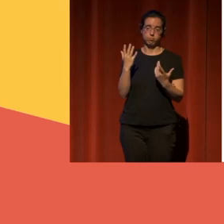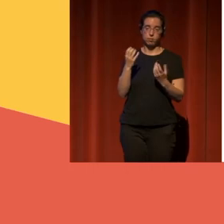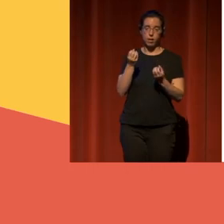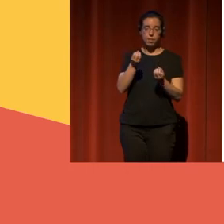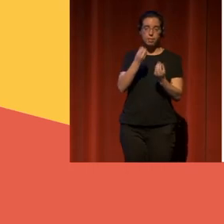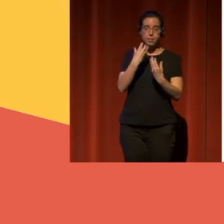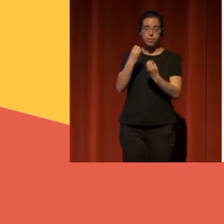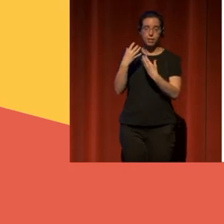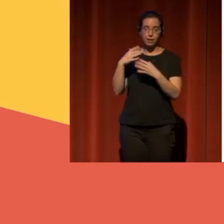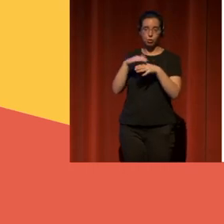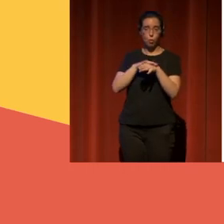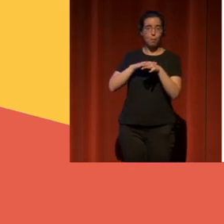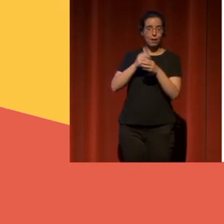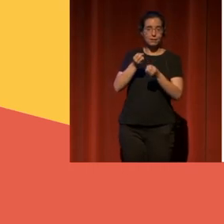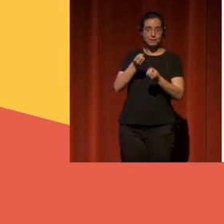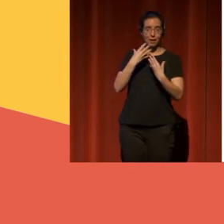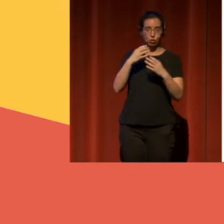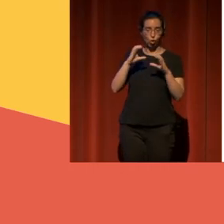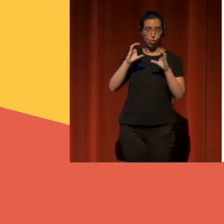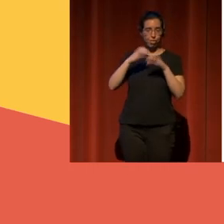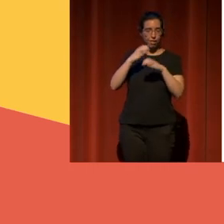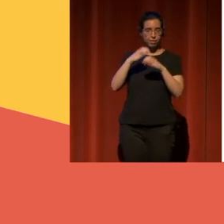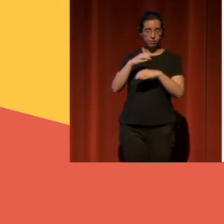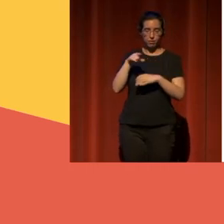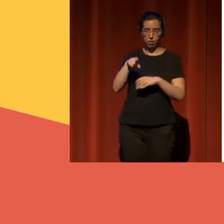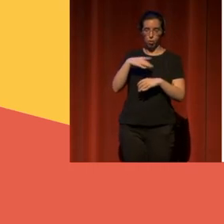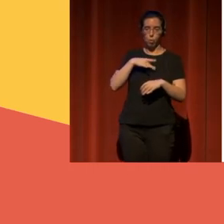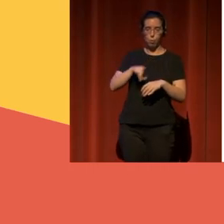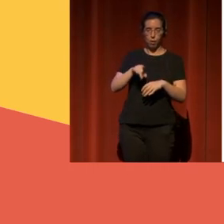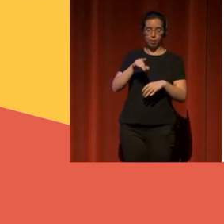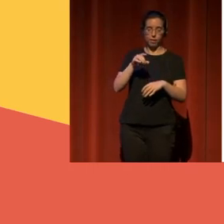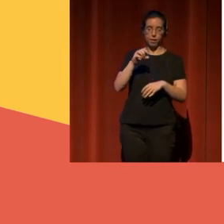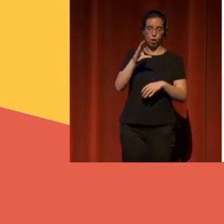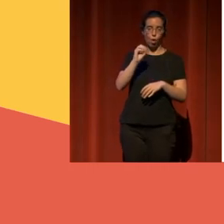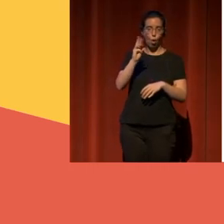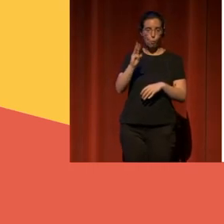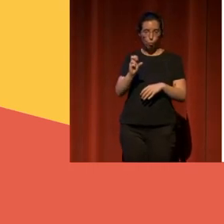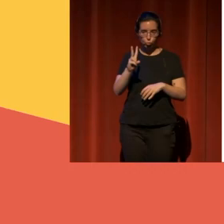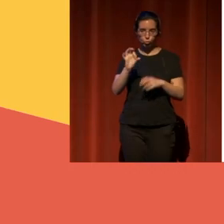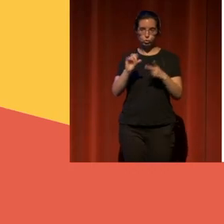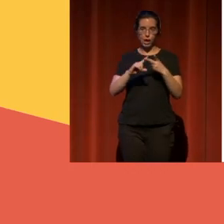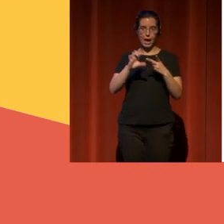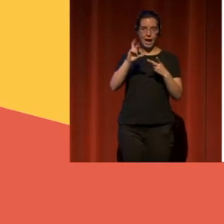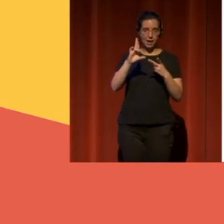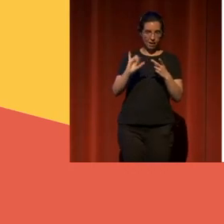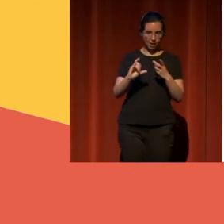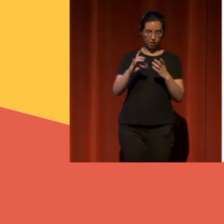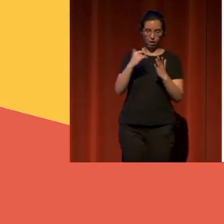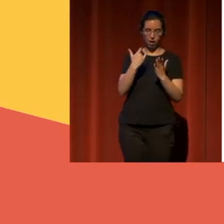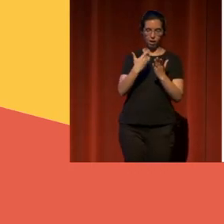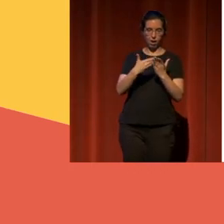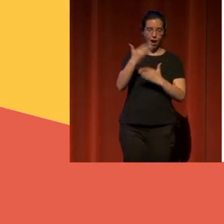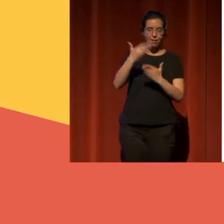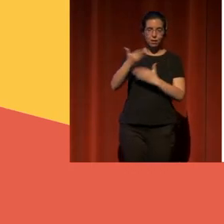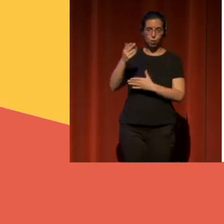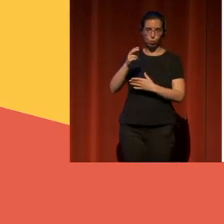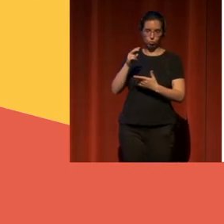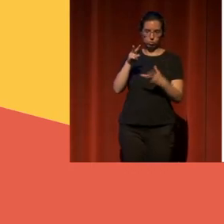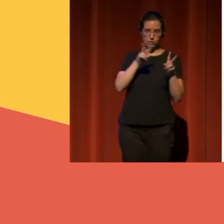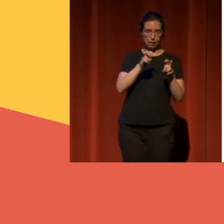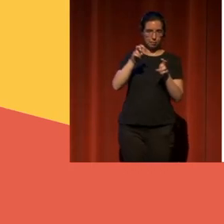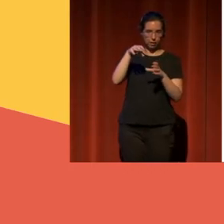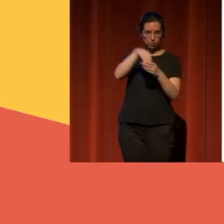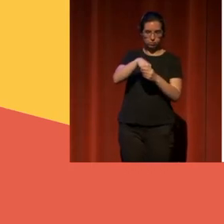en bases de datos científicas, que ahí podéis ver, ¿no?, en Web of Science, Scopus, ERIC, de los artículos que trataban sobre estos temas.